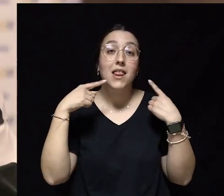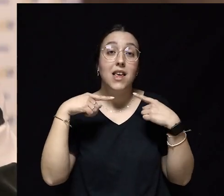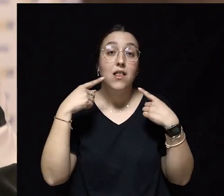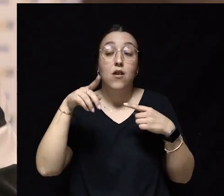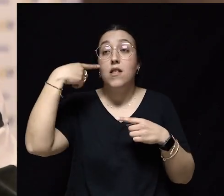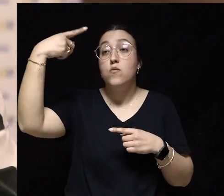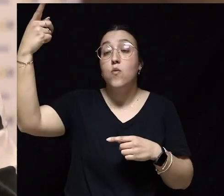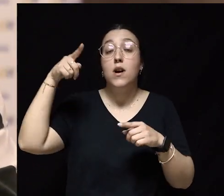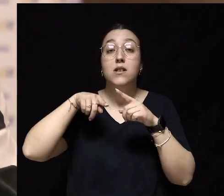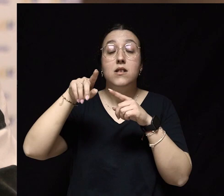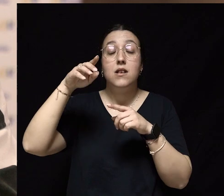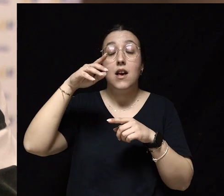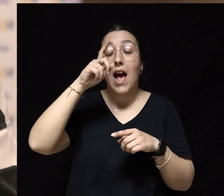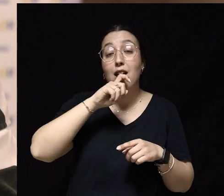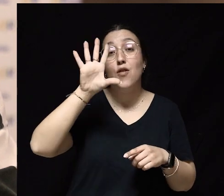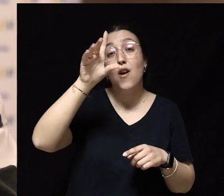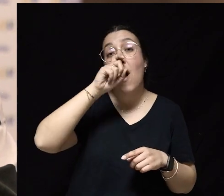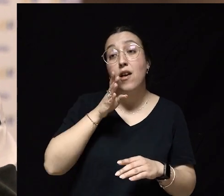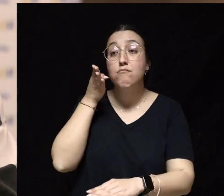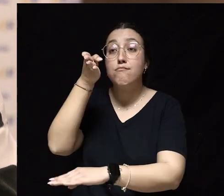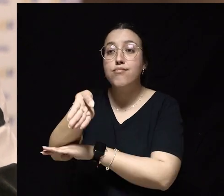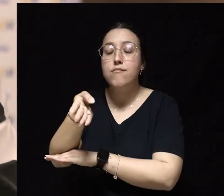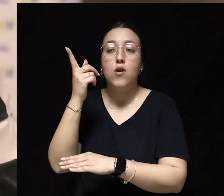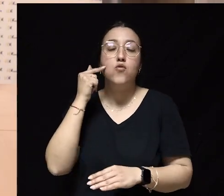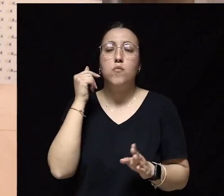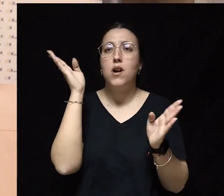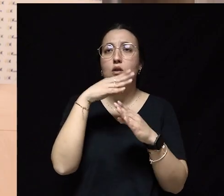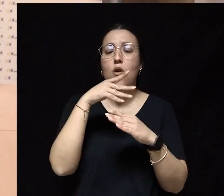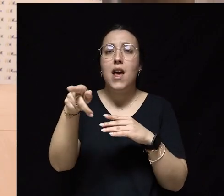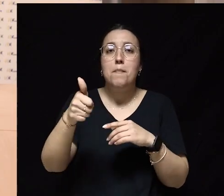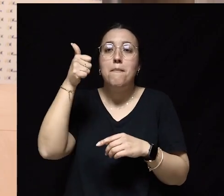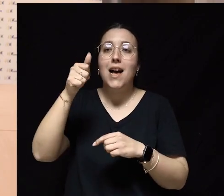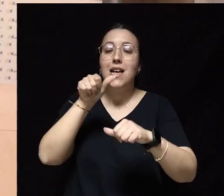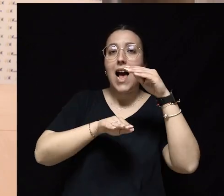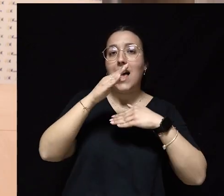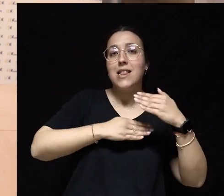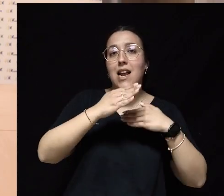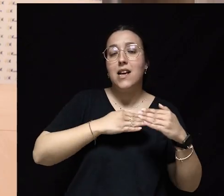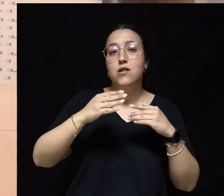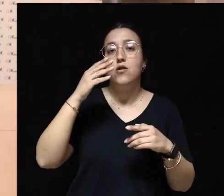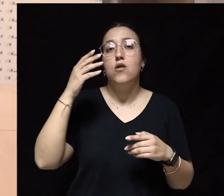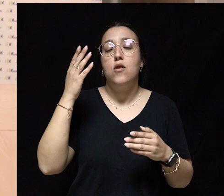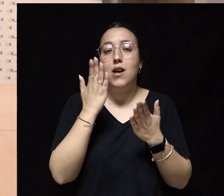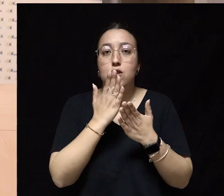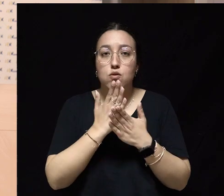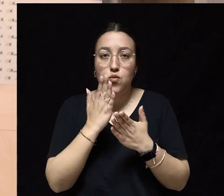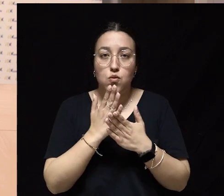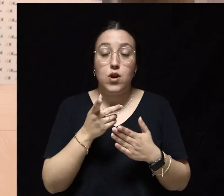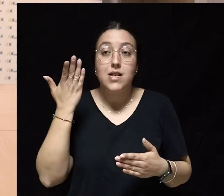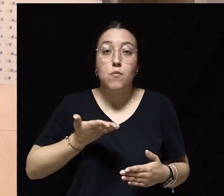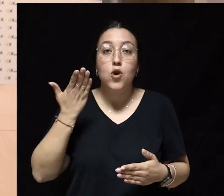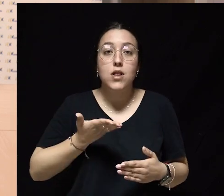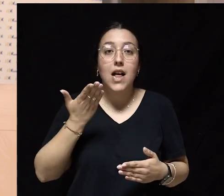esos conocimientos, cuando llegarán a la primaria no... Es lo que he dicho antes, sin esos conocimientos tendrían un